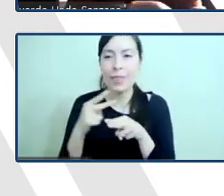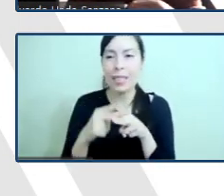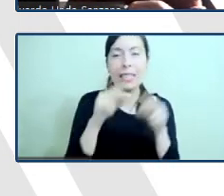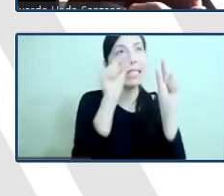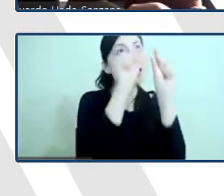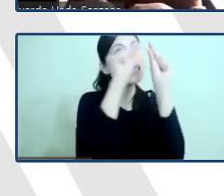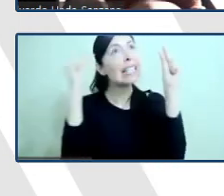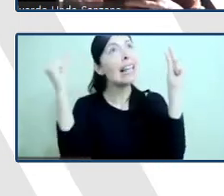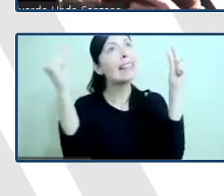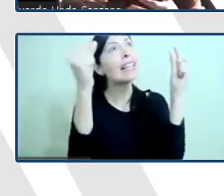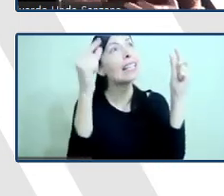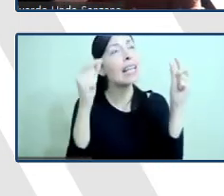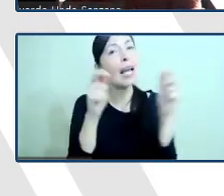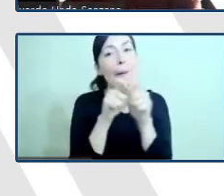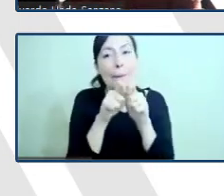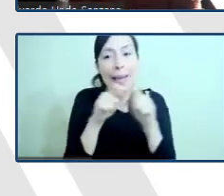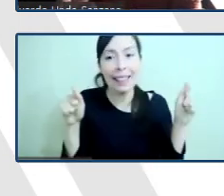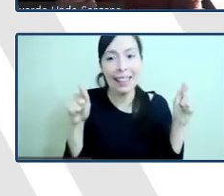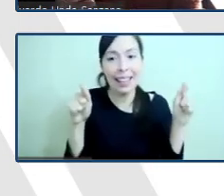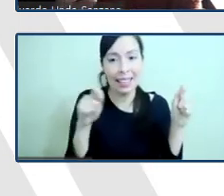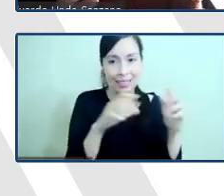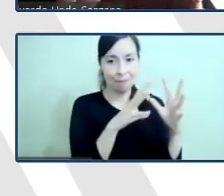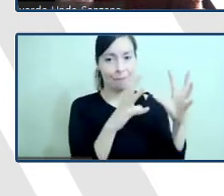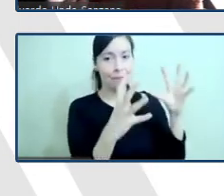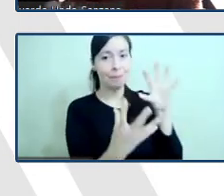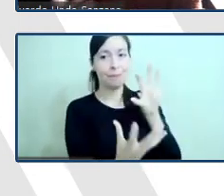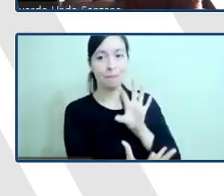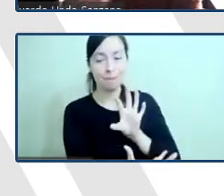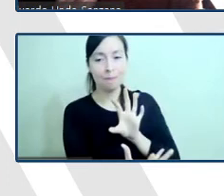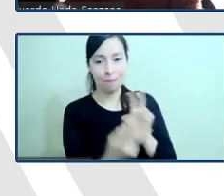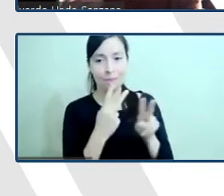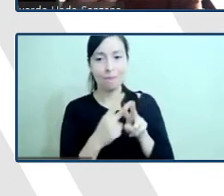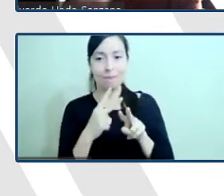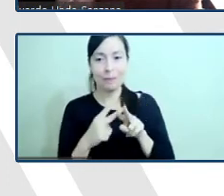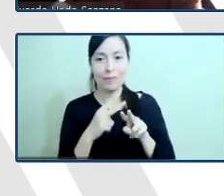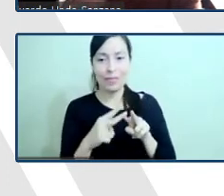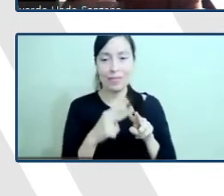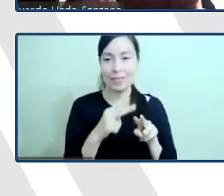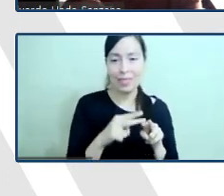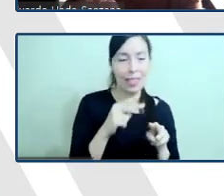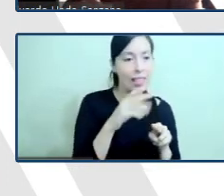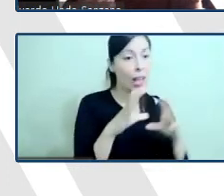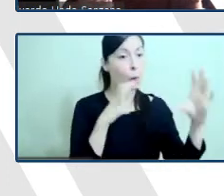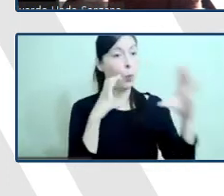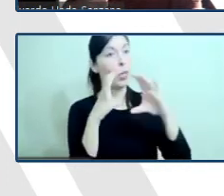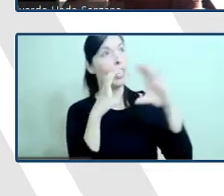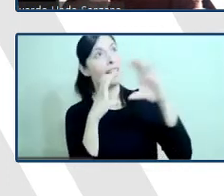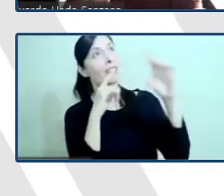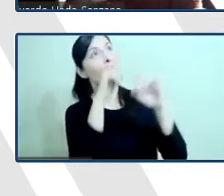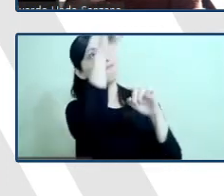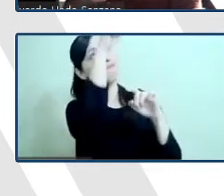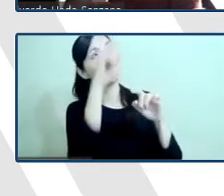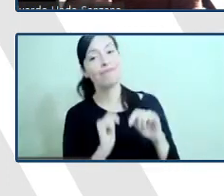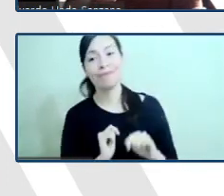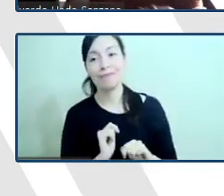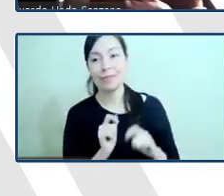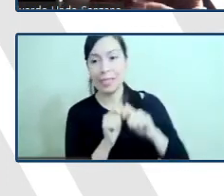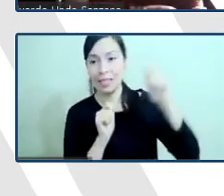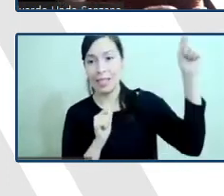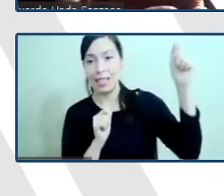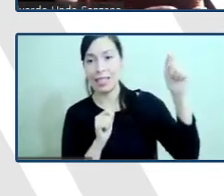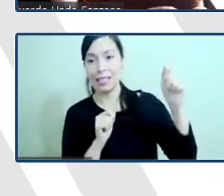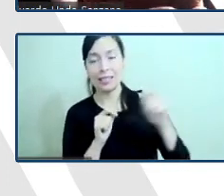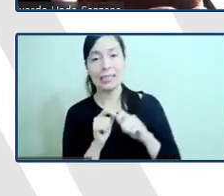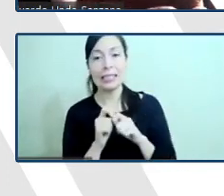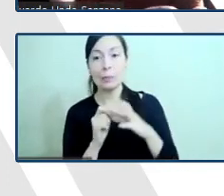hacer mediciones en nuestro propio planeta e intentar hacer experimentos de comunicación con ese satélite. Es decir, poder mandar alguna